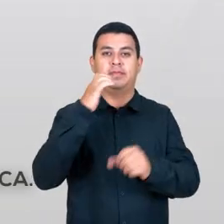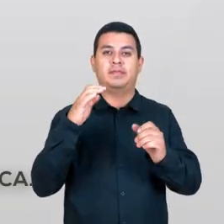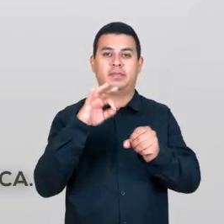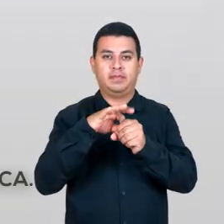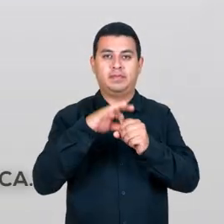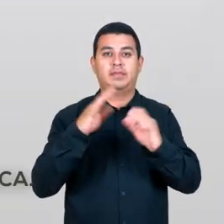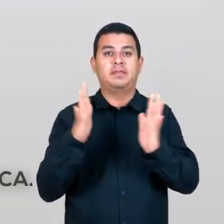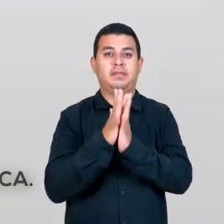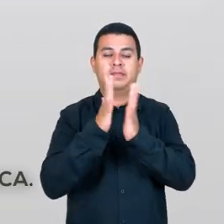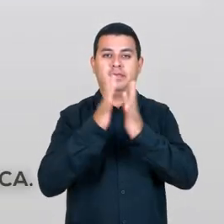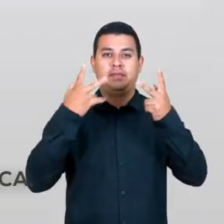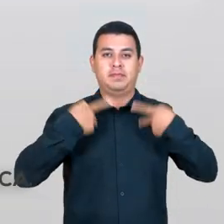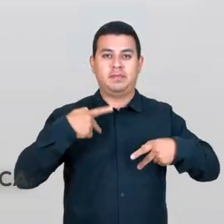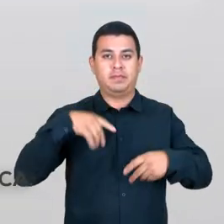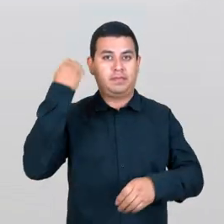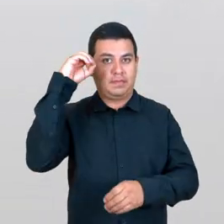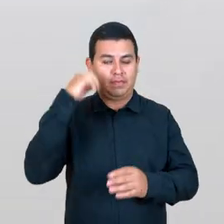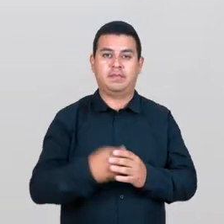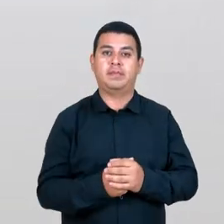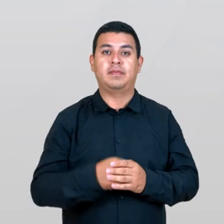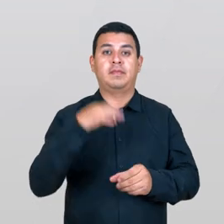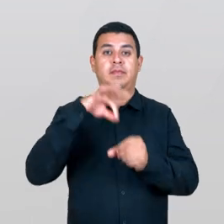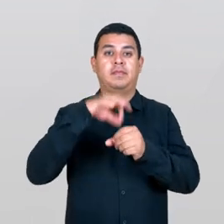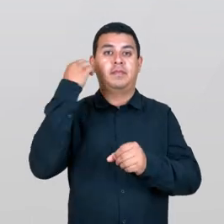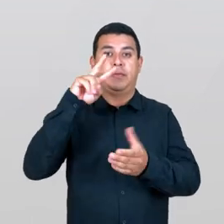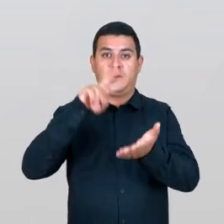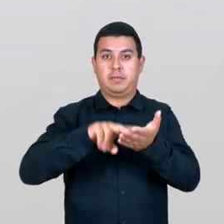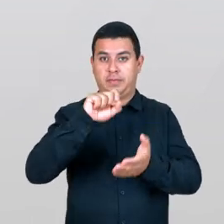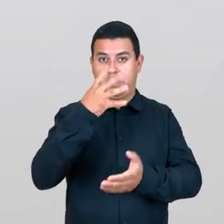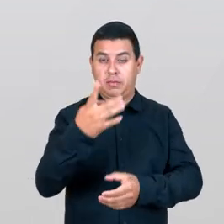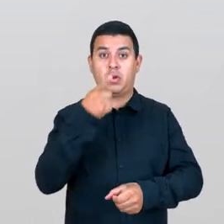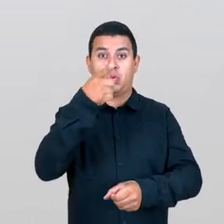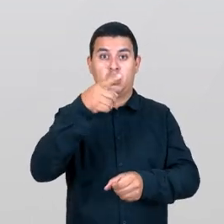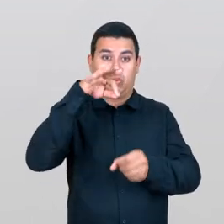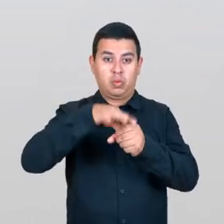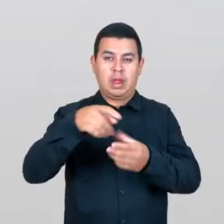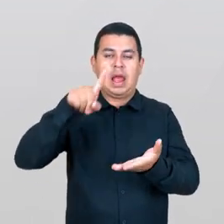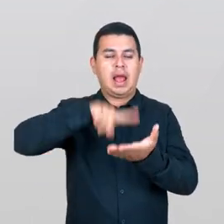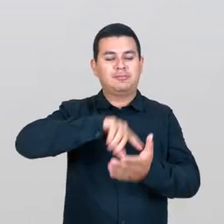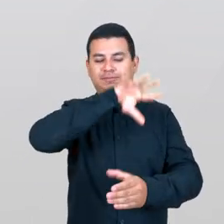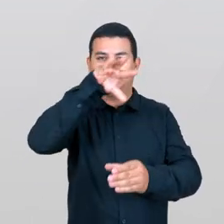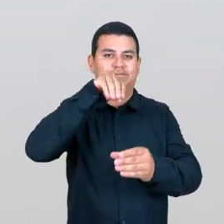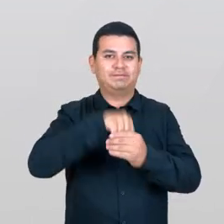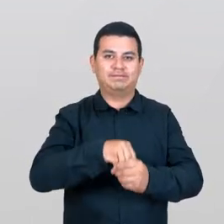Electoral y de Participación Ciudadana de Oaxaca. Elecciones Oaxaca 2024. Tu voto lo puede todo.